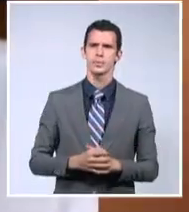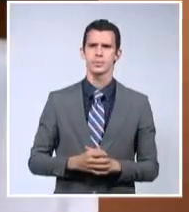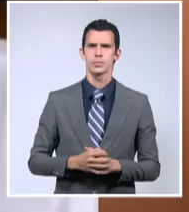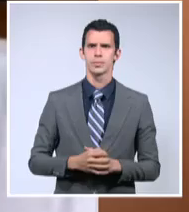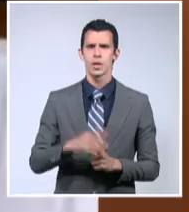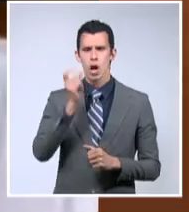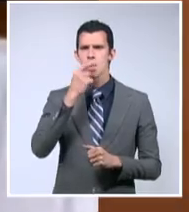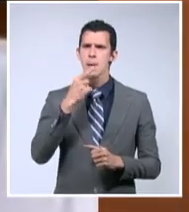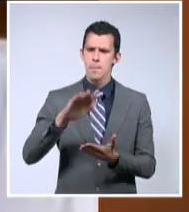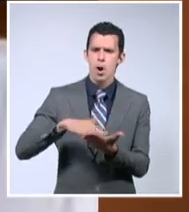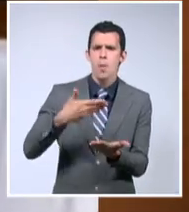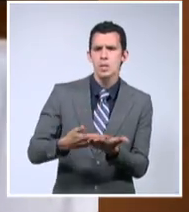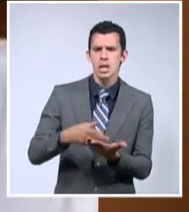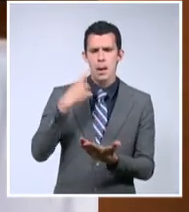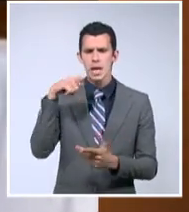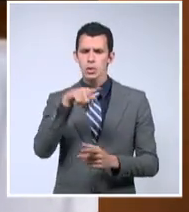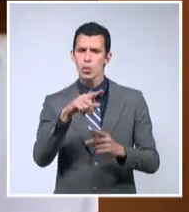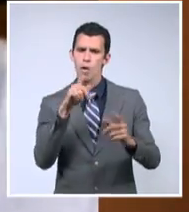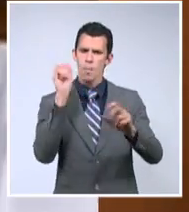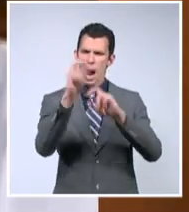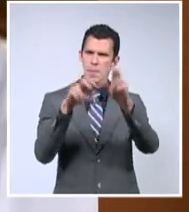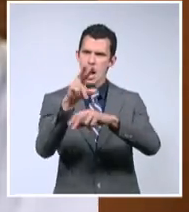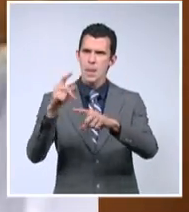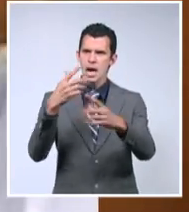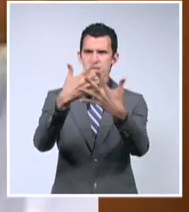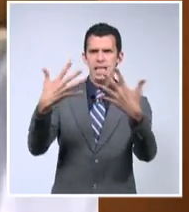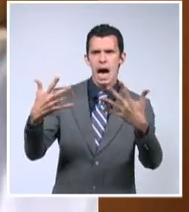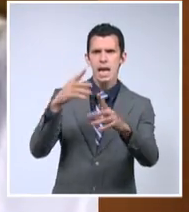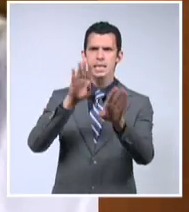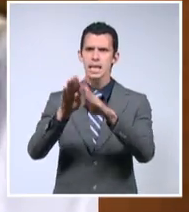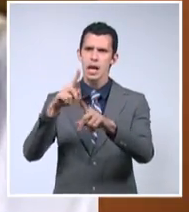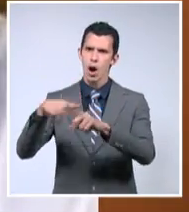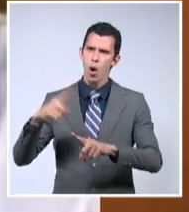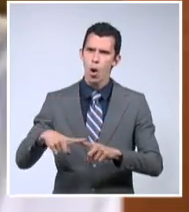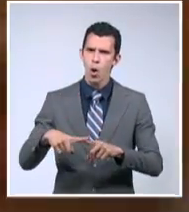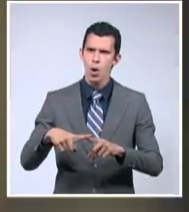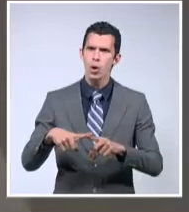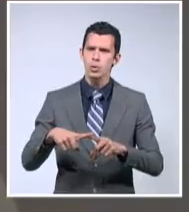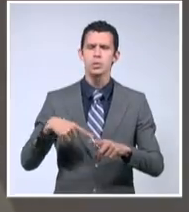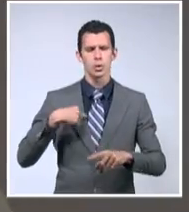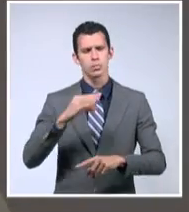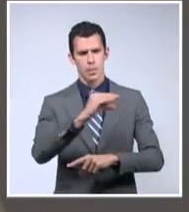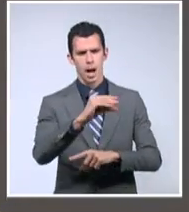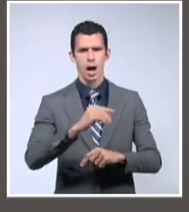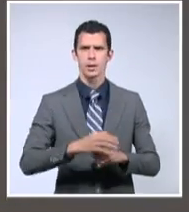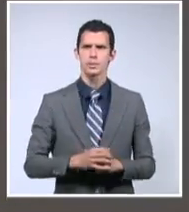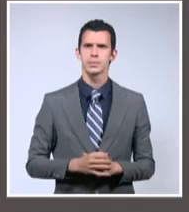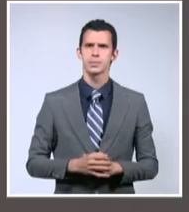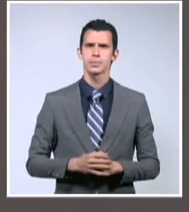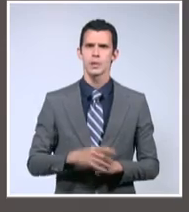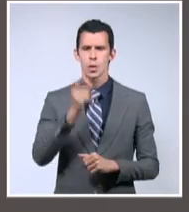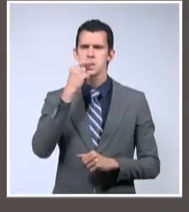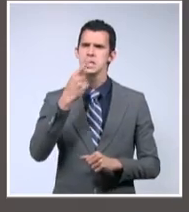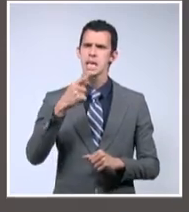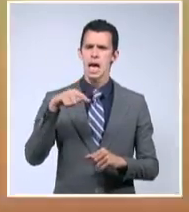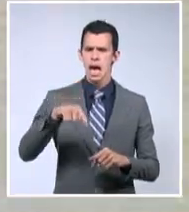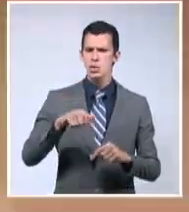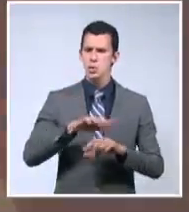A ver si puede hablar con las otras gente que ya esto va cogiendo otro nivel. Entiende, tú tranquilo. Recordar que el 17 de marzo